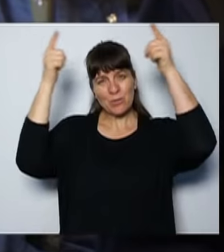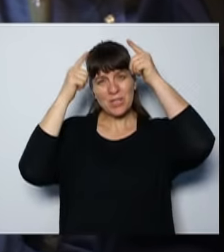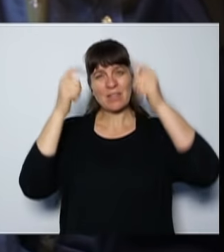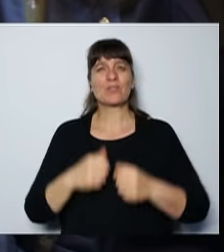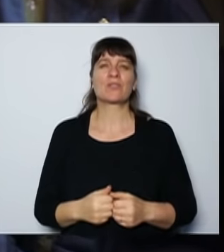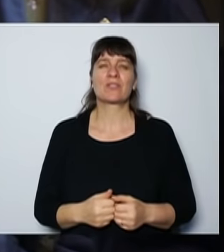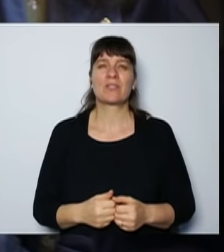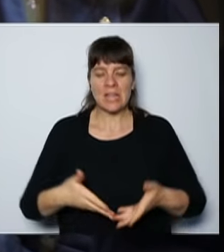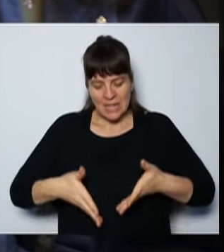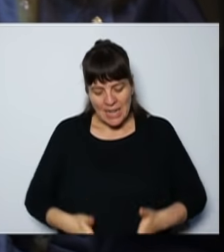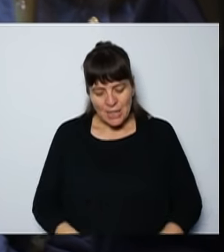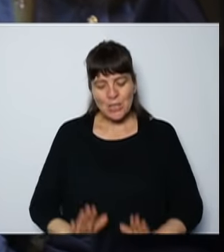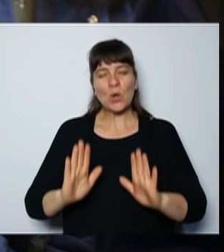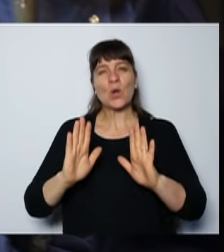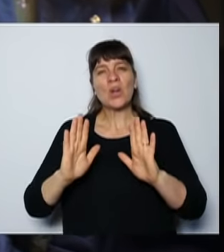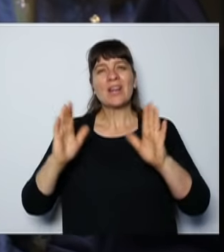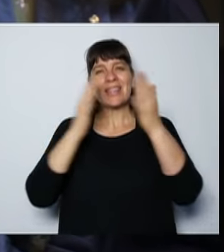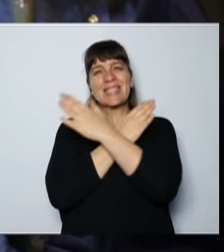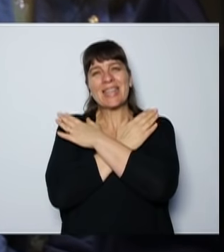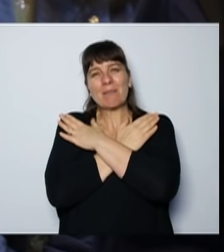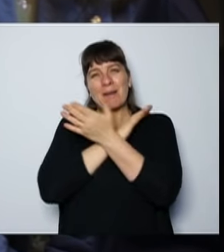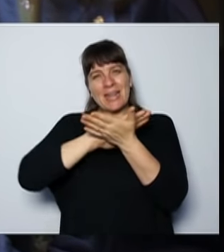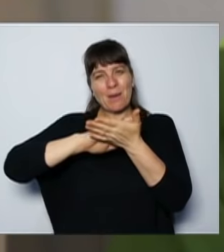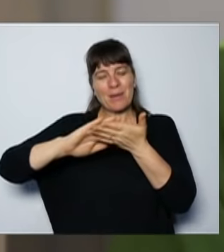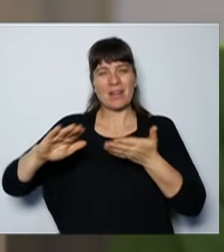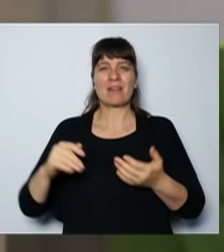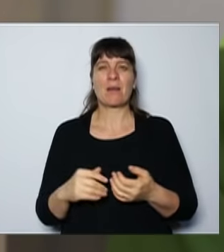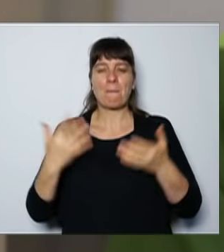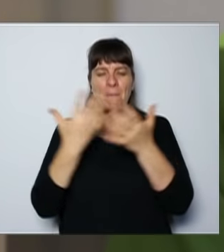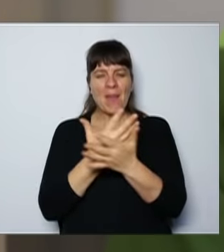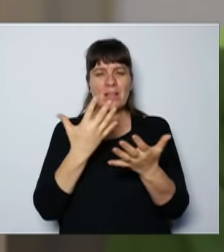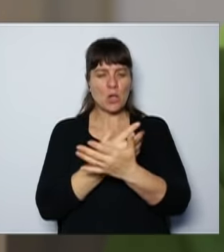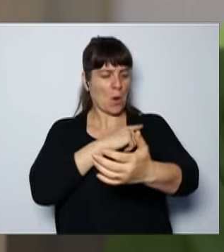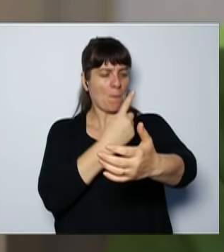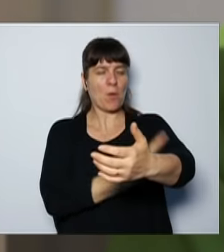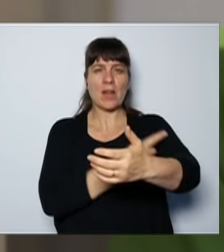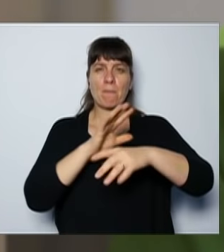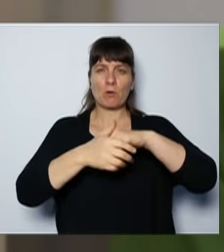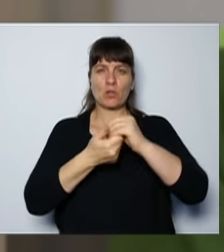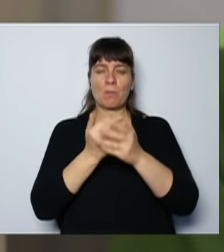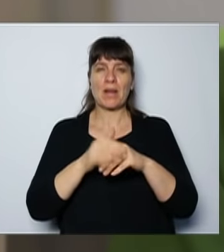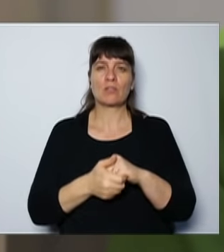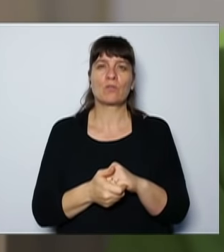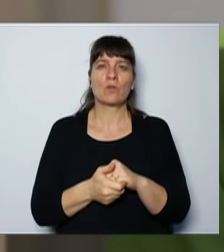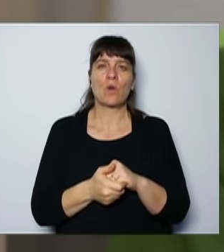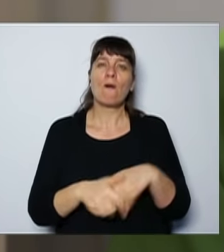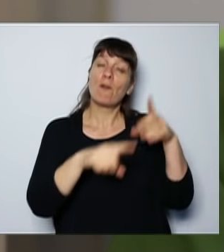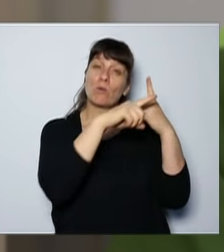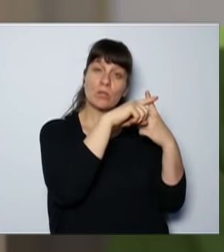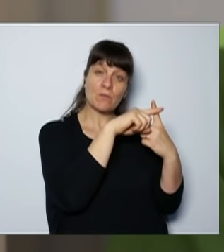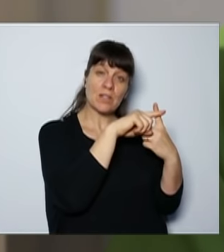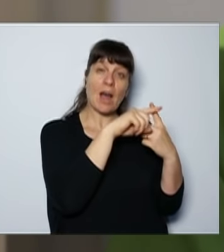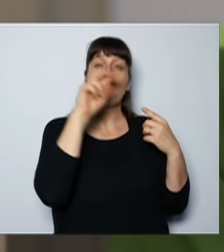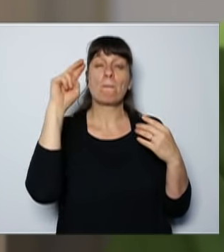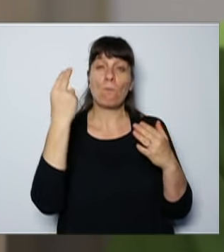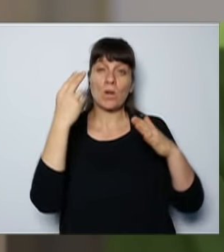del Espíritu Santo. Nació de Santa María Virgen, padeció bajo el poder de Poncio Pilatos,